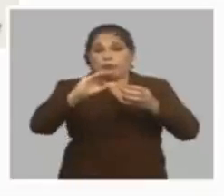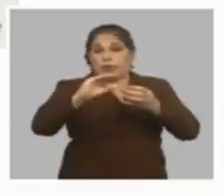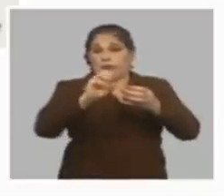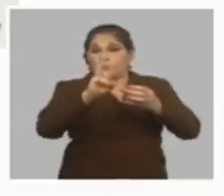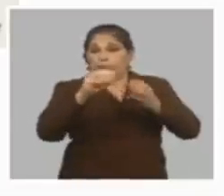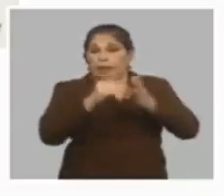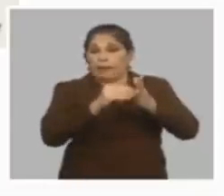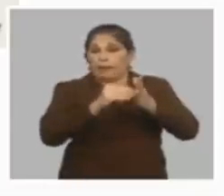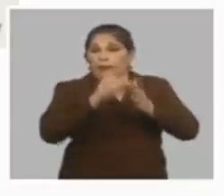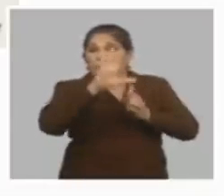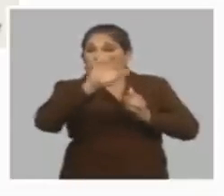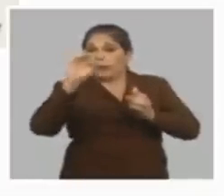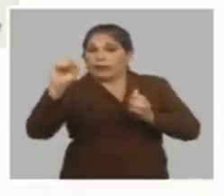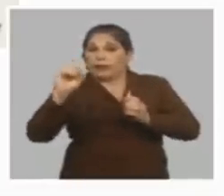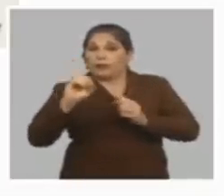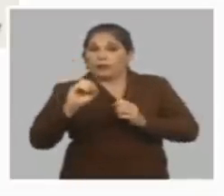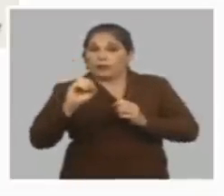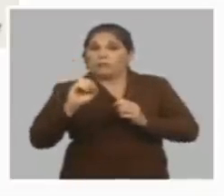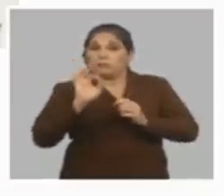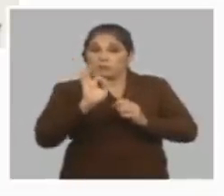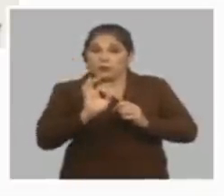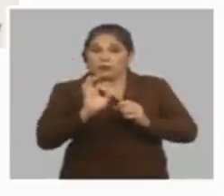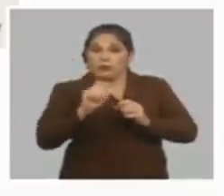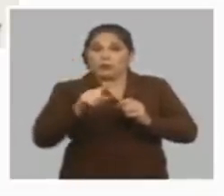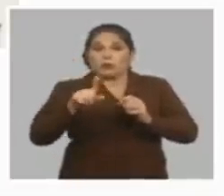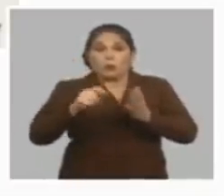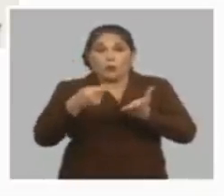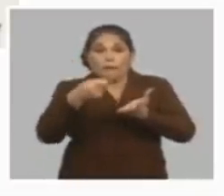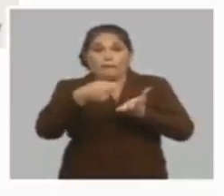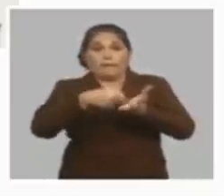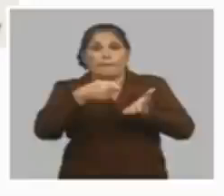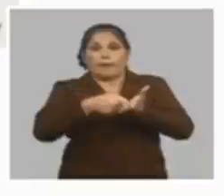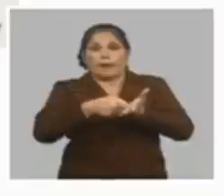viene gana 3.500, entonces usted paga